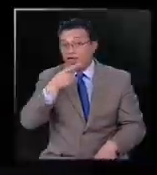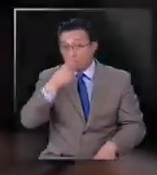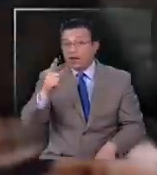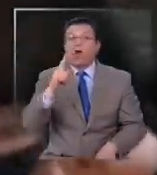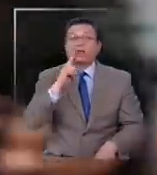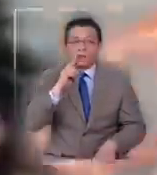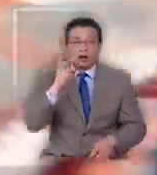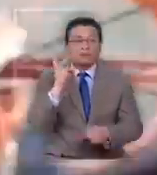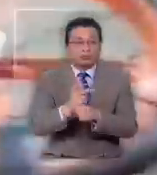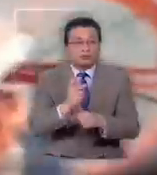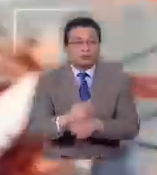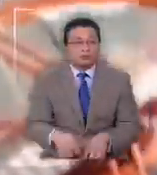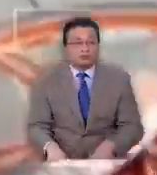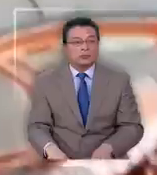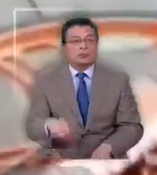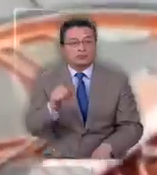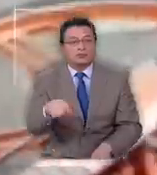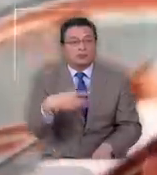pudor